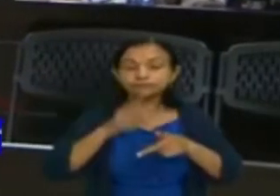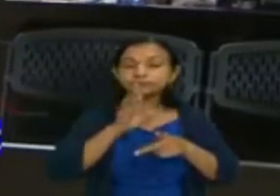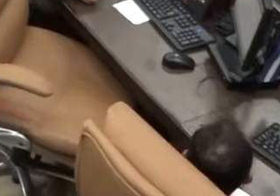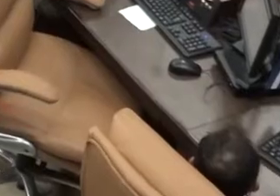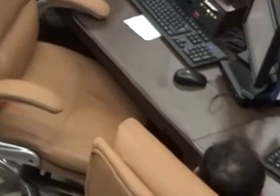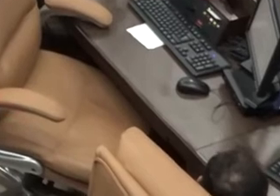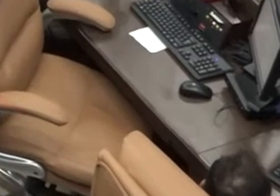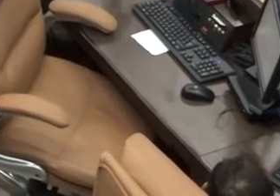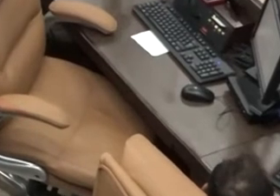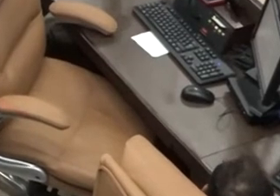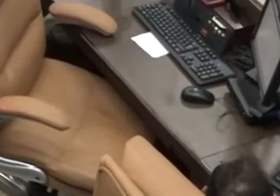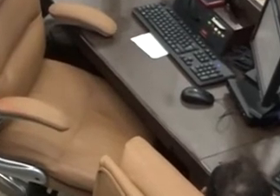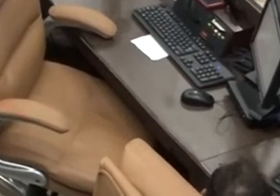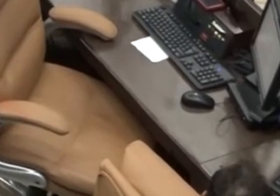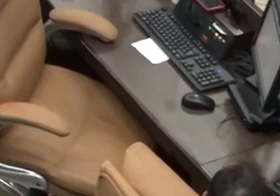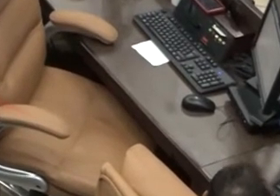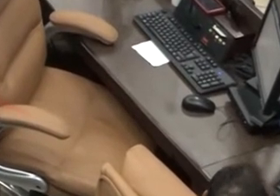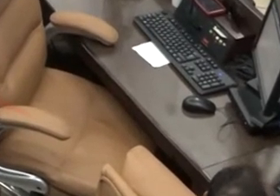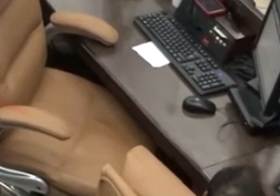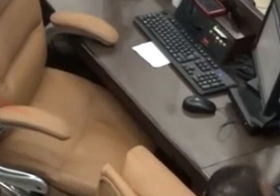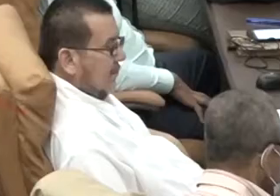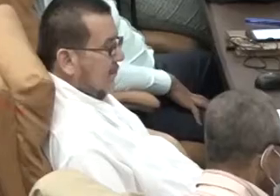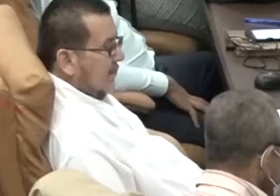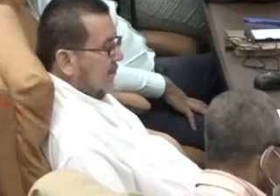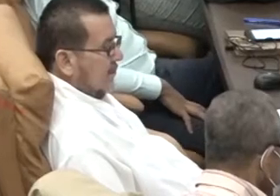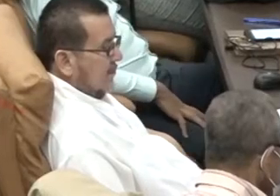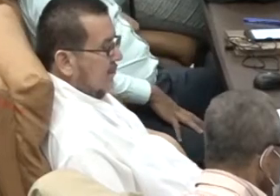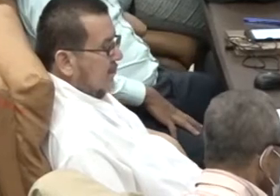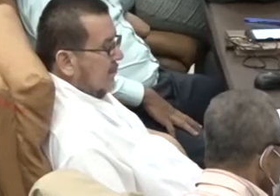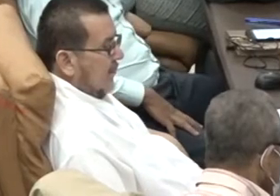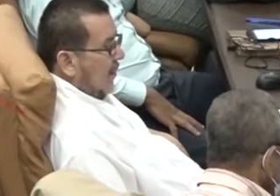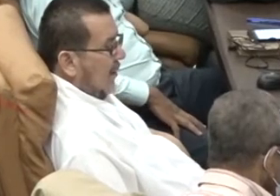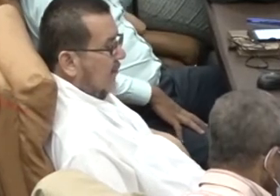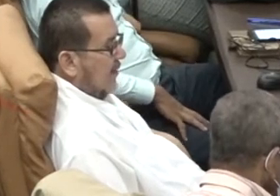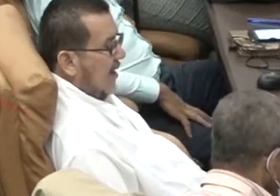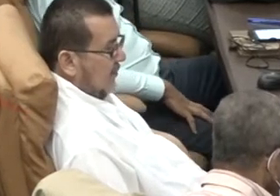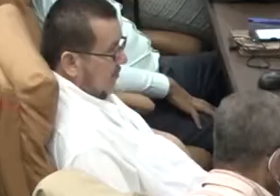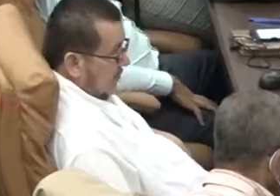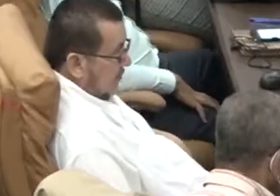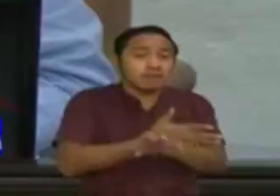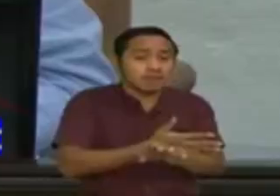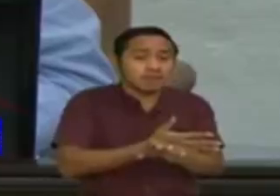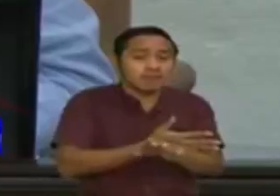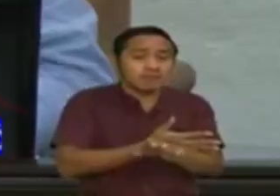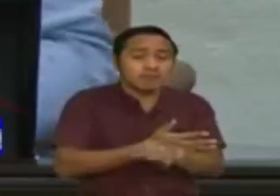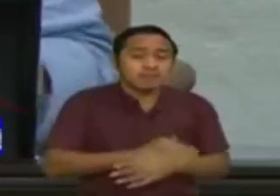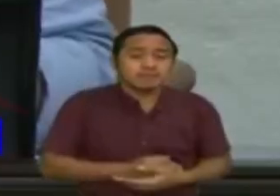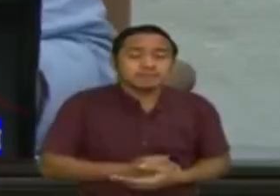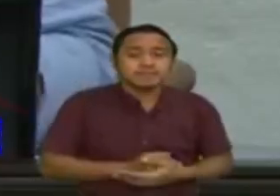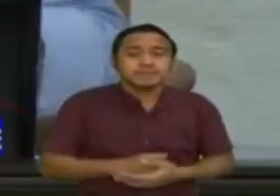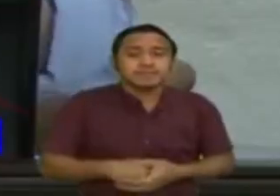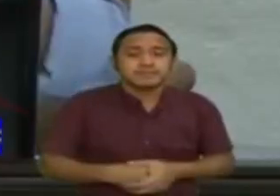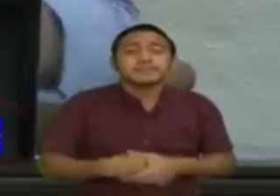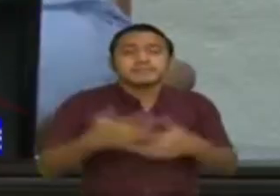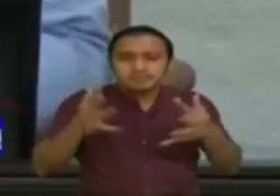relacionadas. El argumento de la cancelación se debe al incumplimiento de la ley 147. Antes de eso